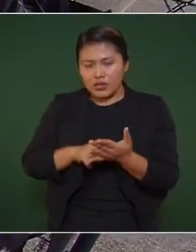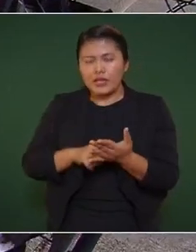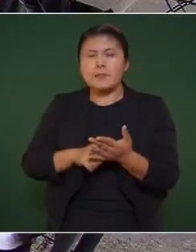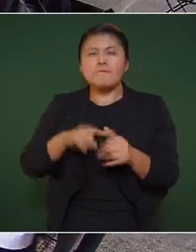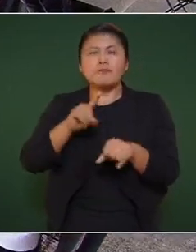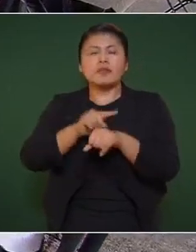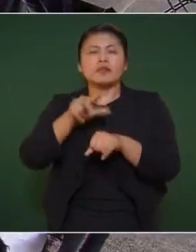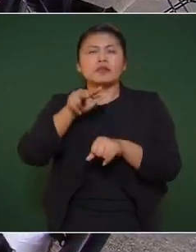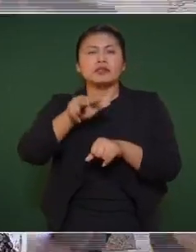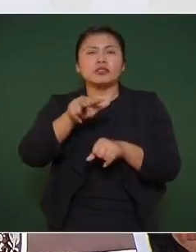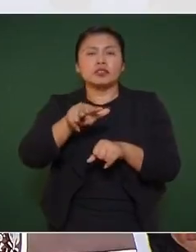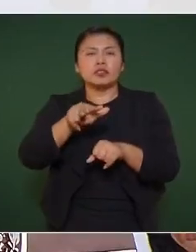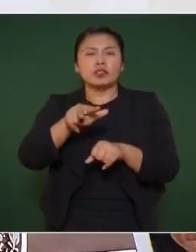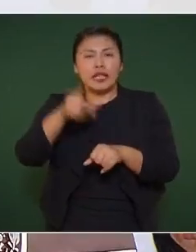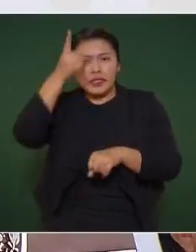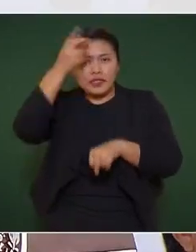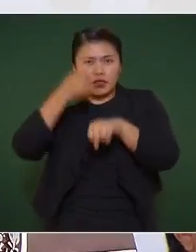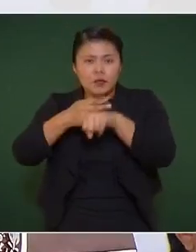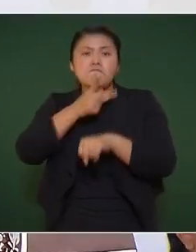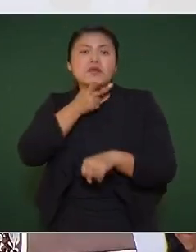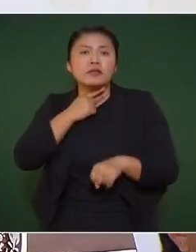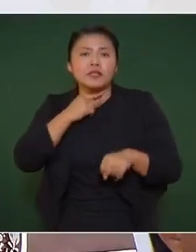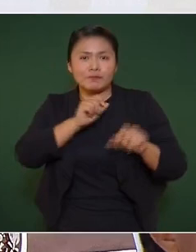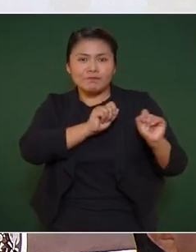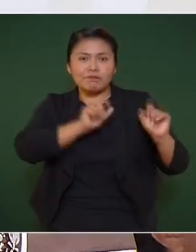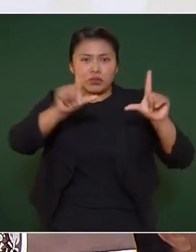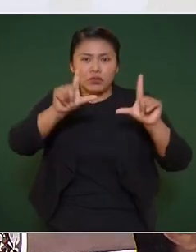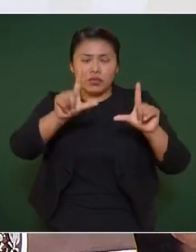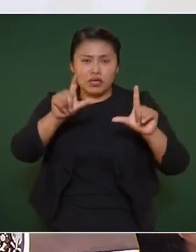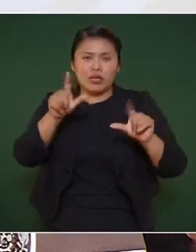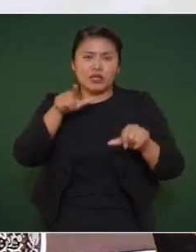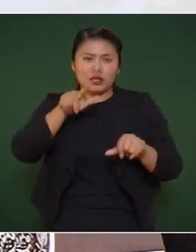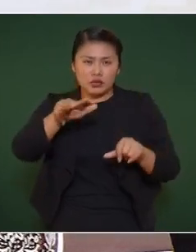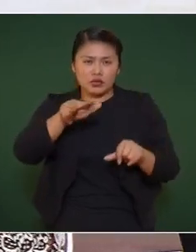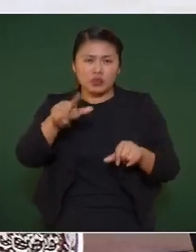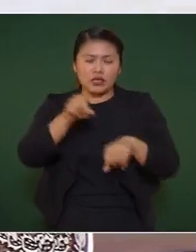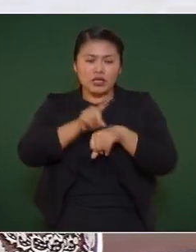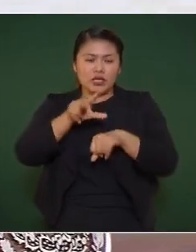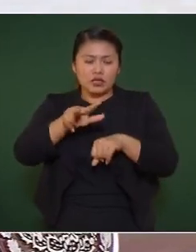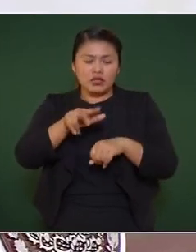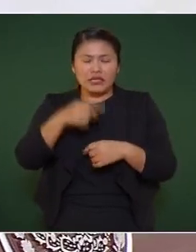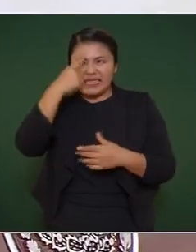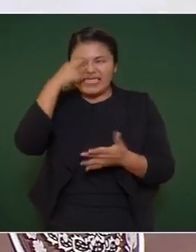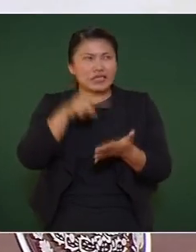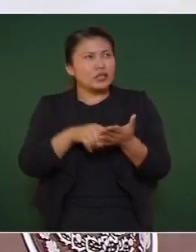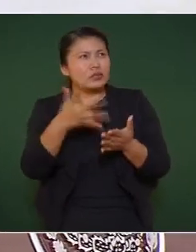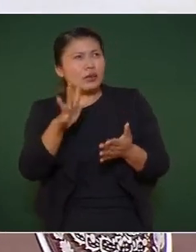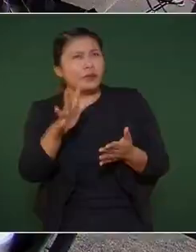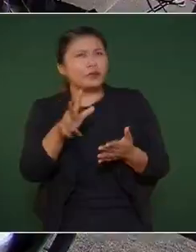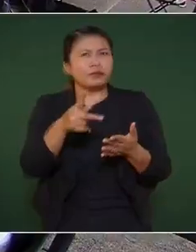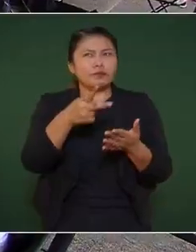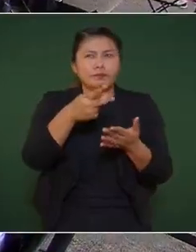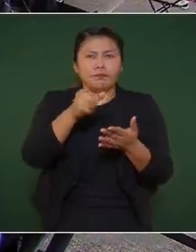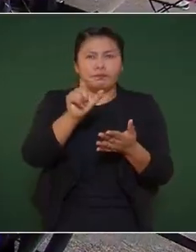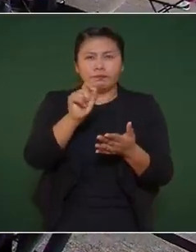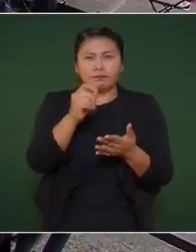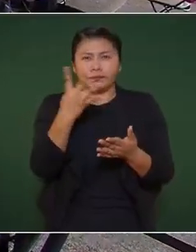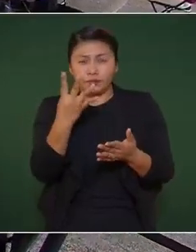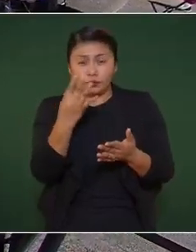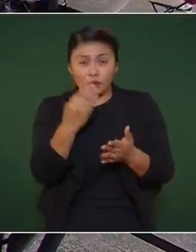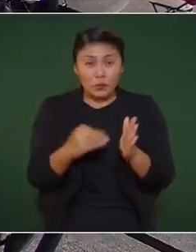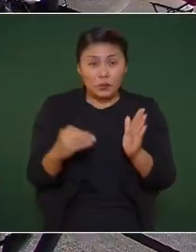18 sobre la basificación. Creo que como 24 mil